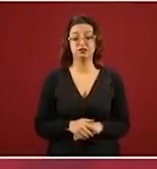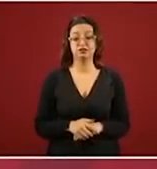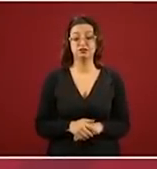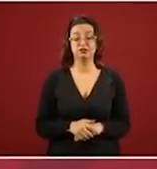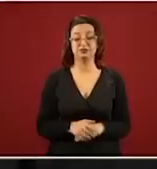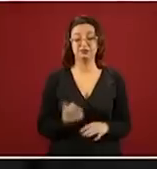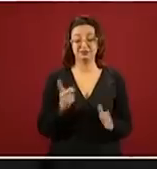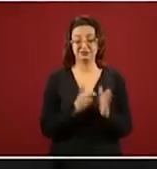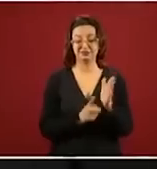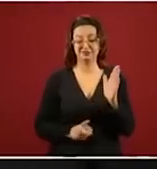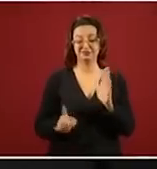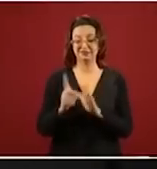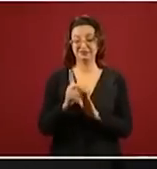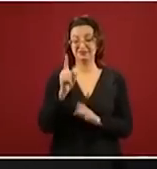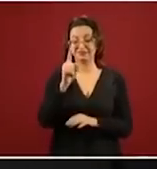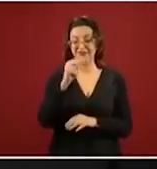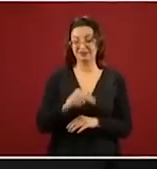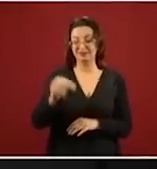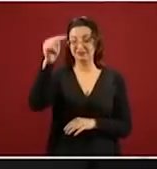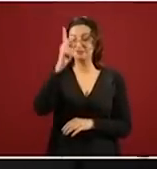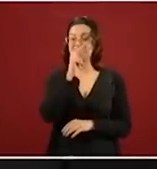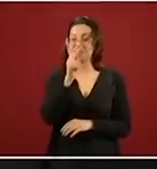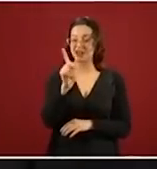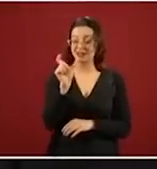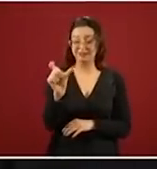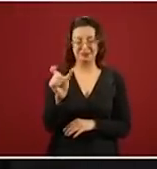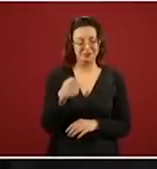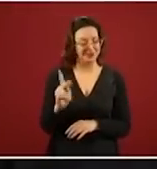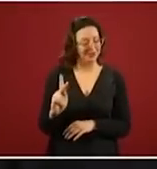hay una expresión en el norte que no lo voy a repetir